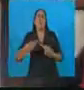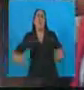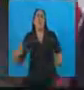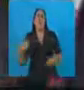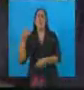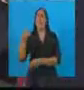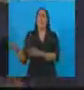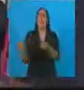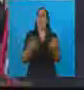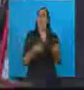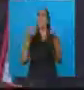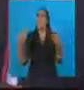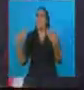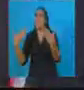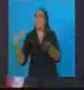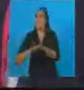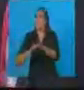Secretaría de Comercio. Gracias.